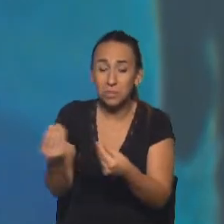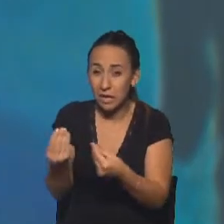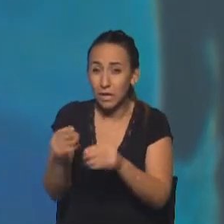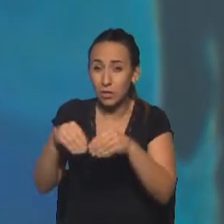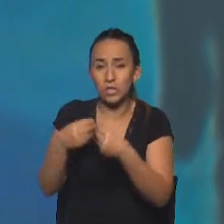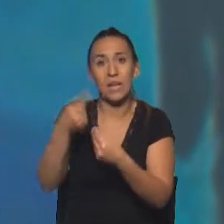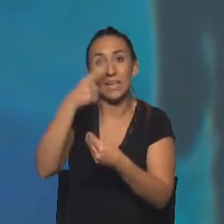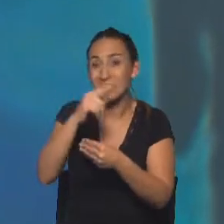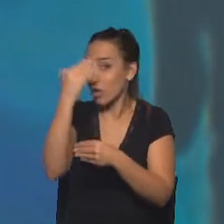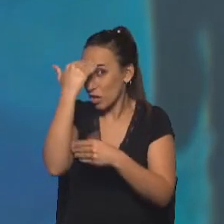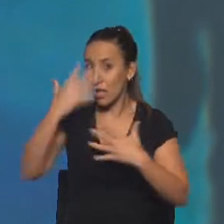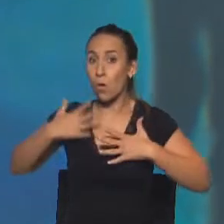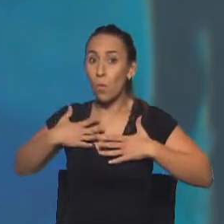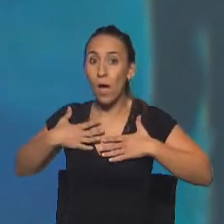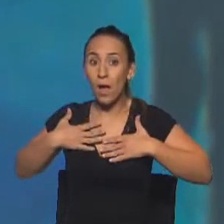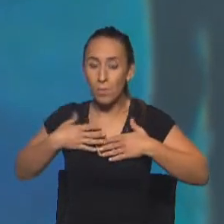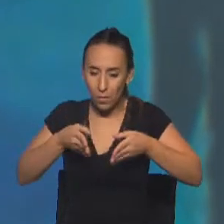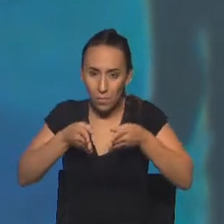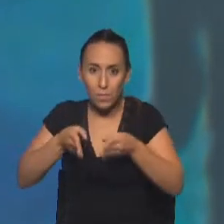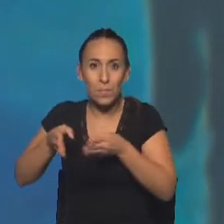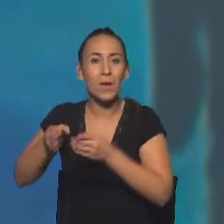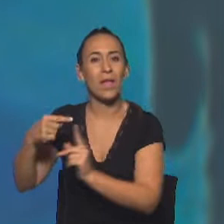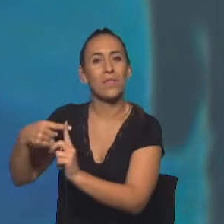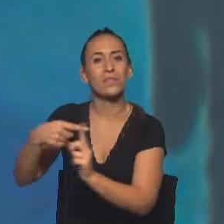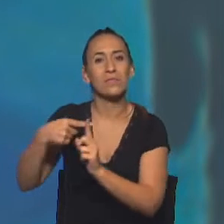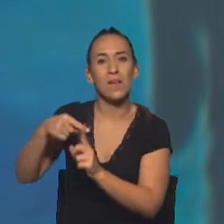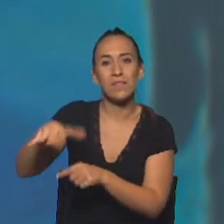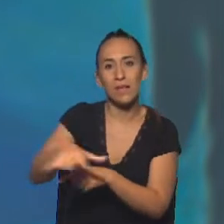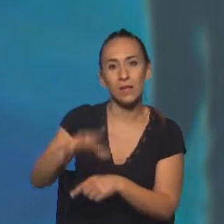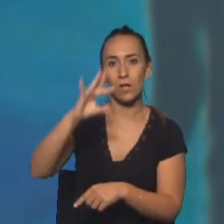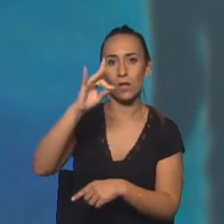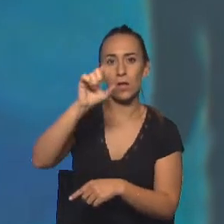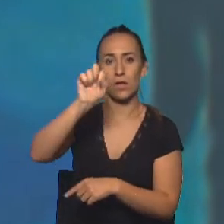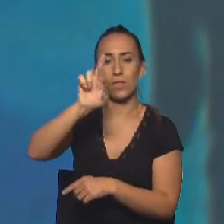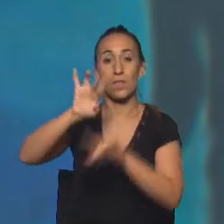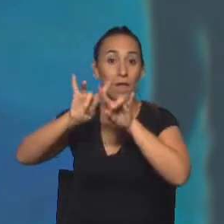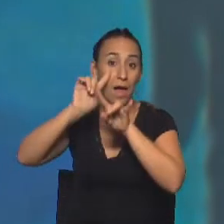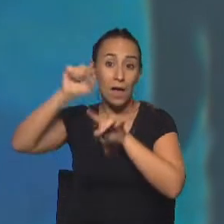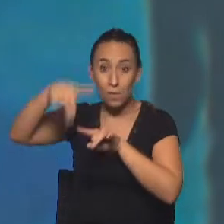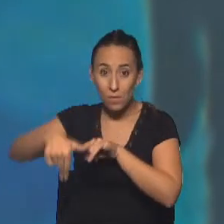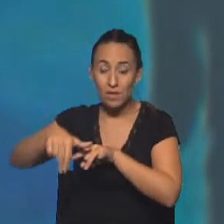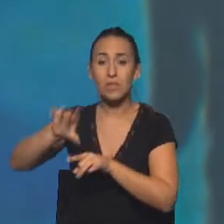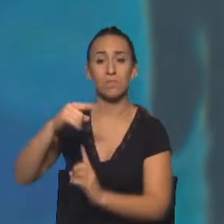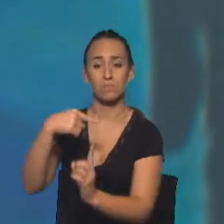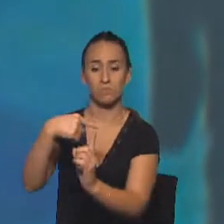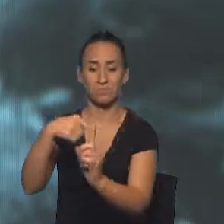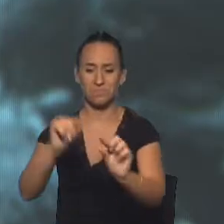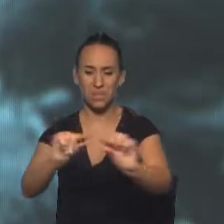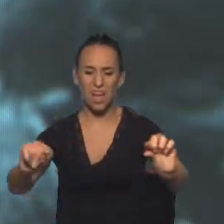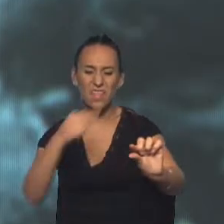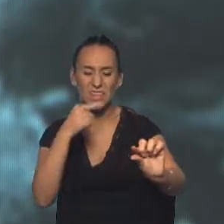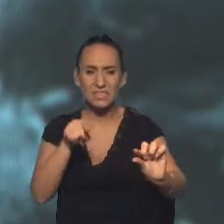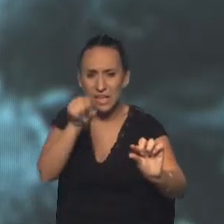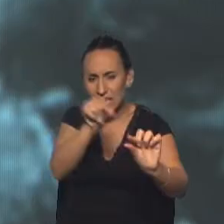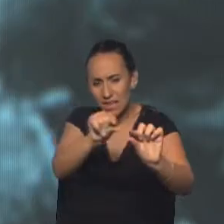115 cuerpos que estaban enterrados en el cementerio de Darwin como soldado argentino solo conocido por Dios. ¿Ustedes